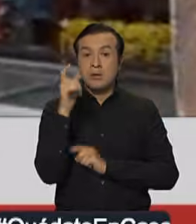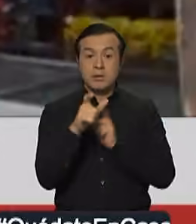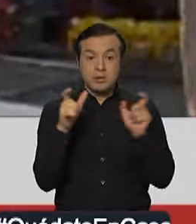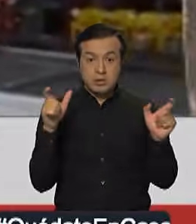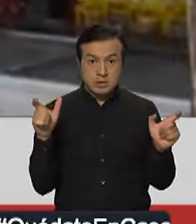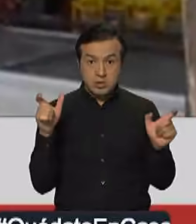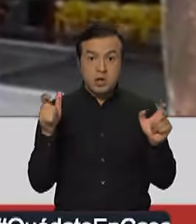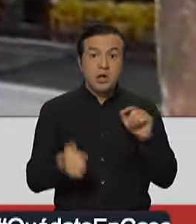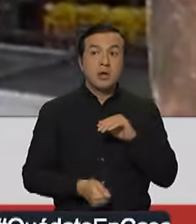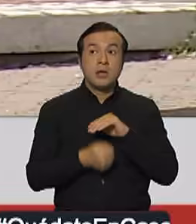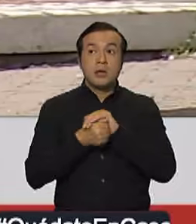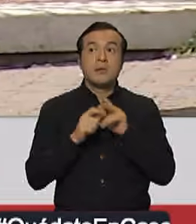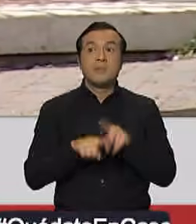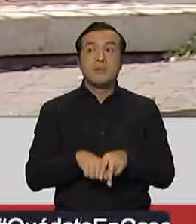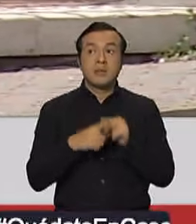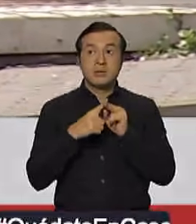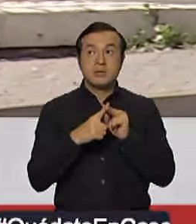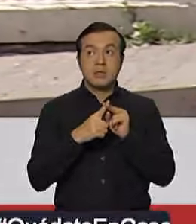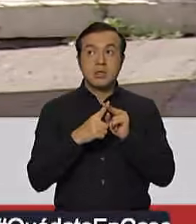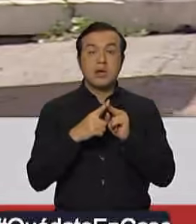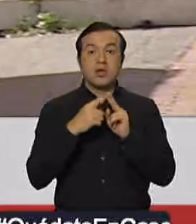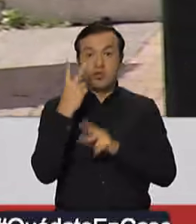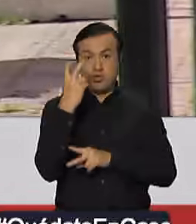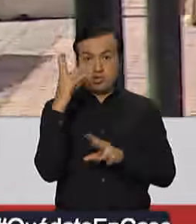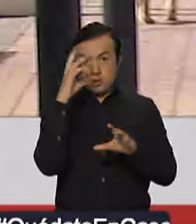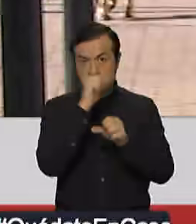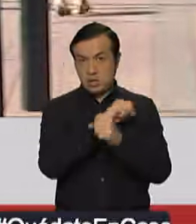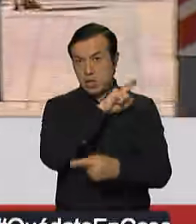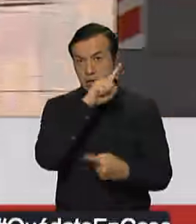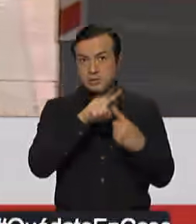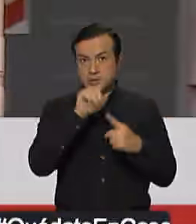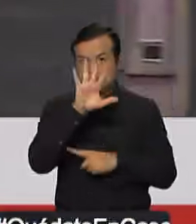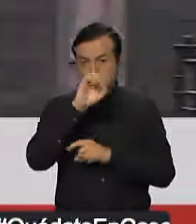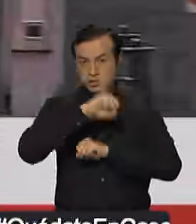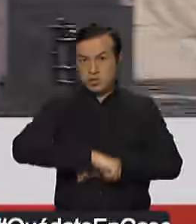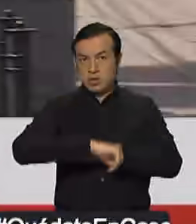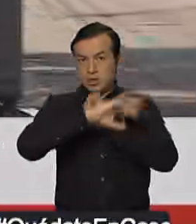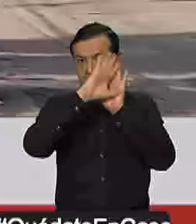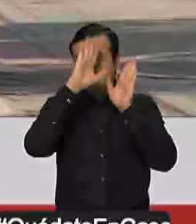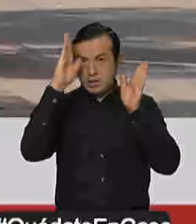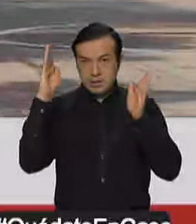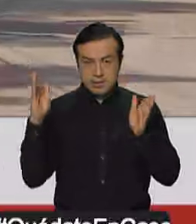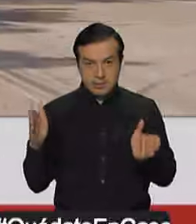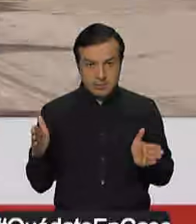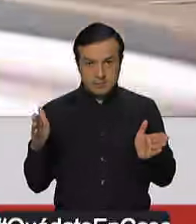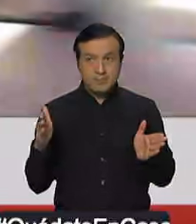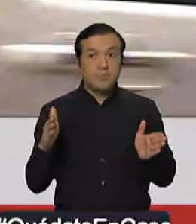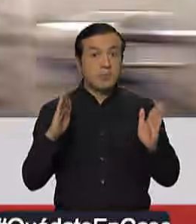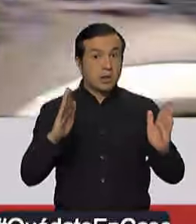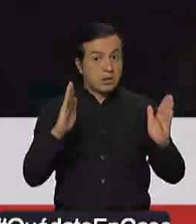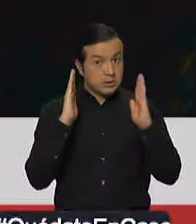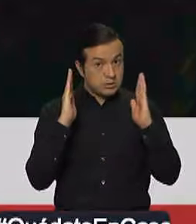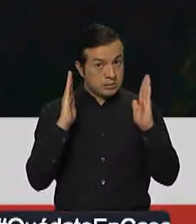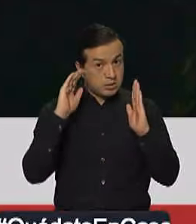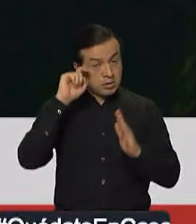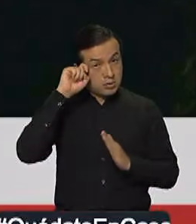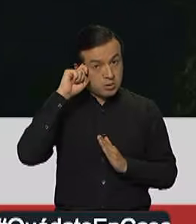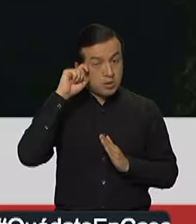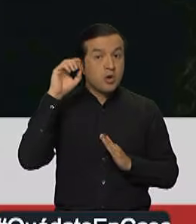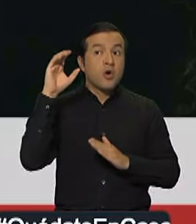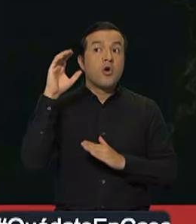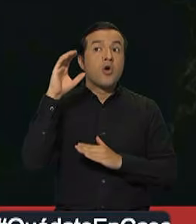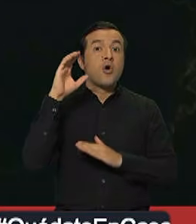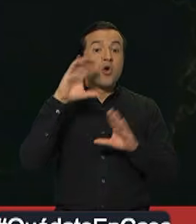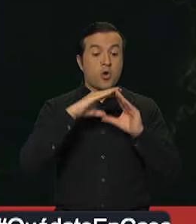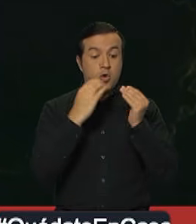y vehicular regirá desde las 24 horas hasta las 5 de la mañana del día posterior. Mucha atención. El COE Nacional